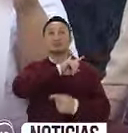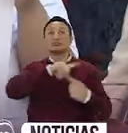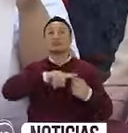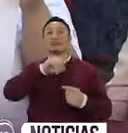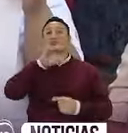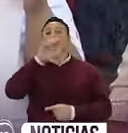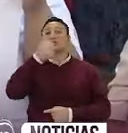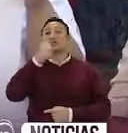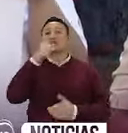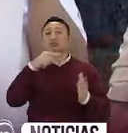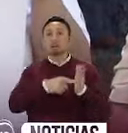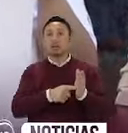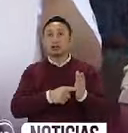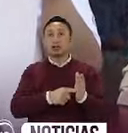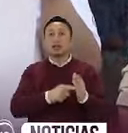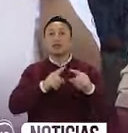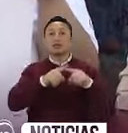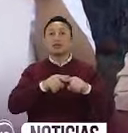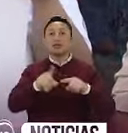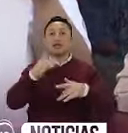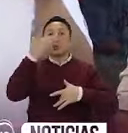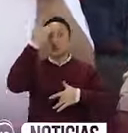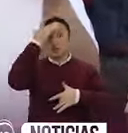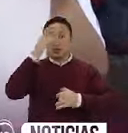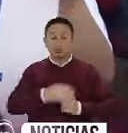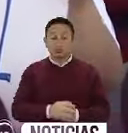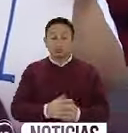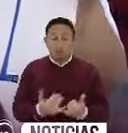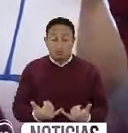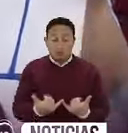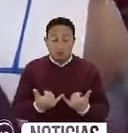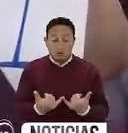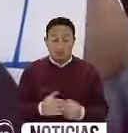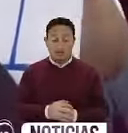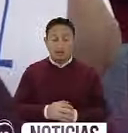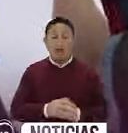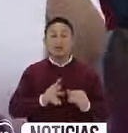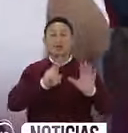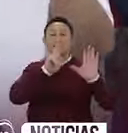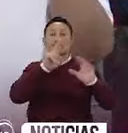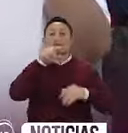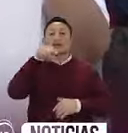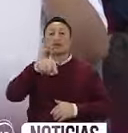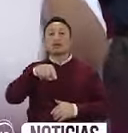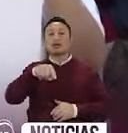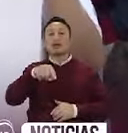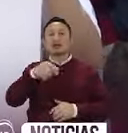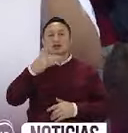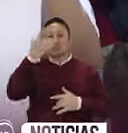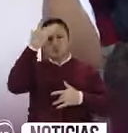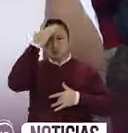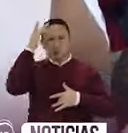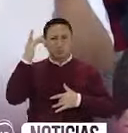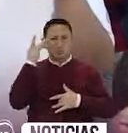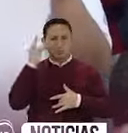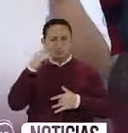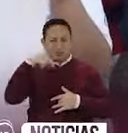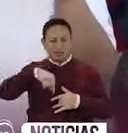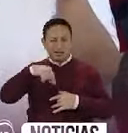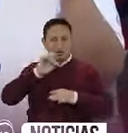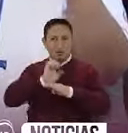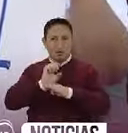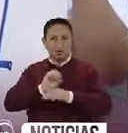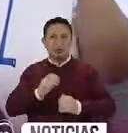8 mil, depende de la patología que tengamos. Y hoy por hoy hay 7 mil enfermedades raras y que aquí en nuestro